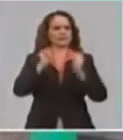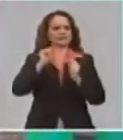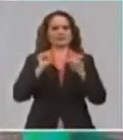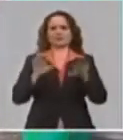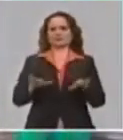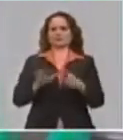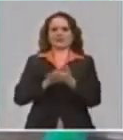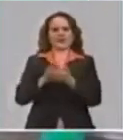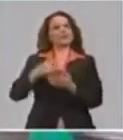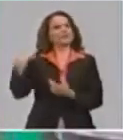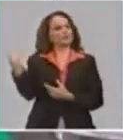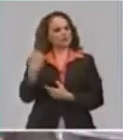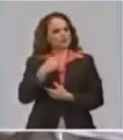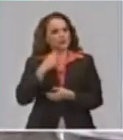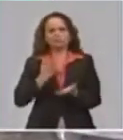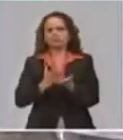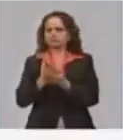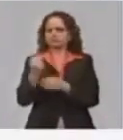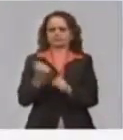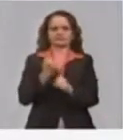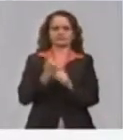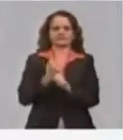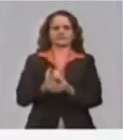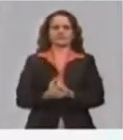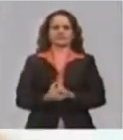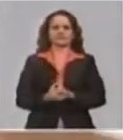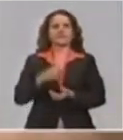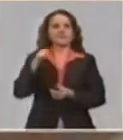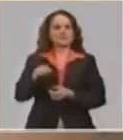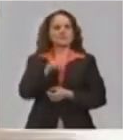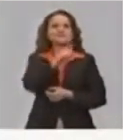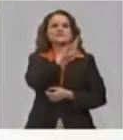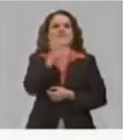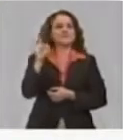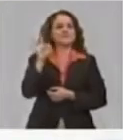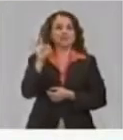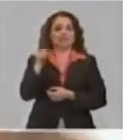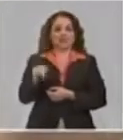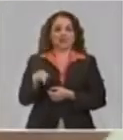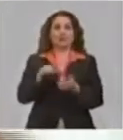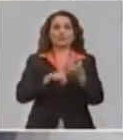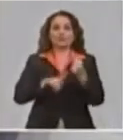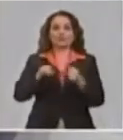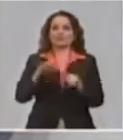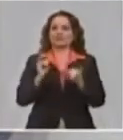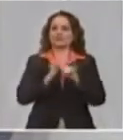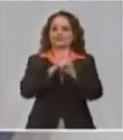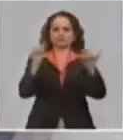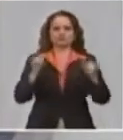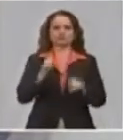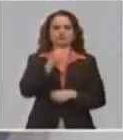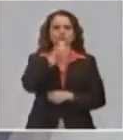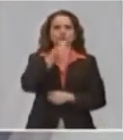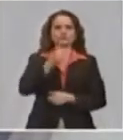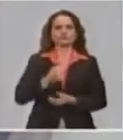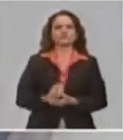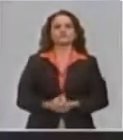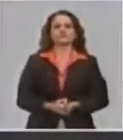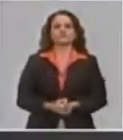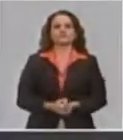porque el cubano se atrinchera y vence. Desde Cienfuegos, Yanelis Pereira, Sistema Informativo de la Televisión Cubana.